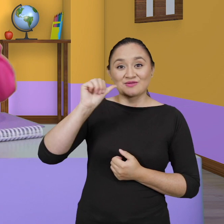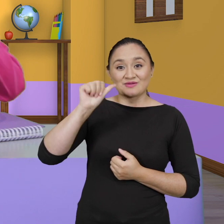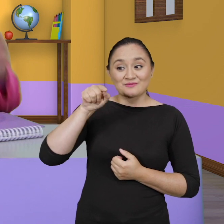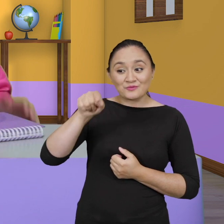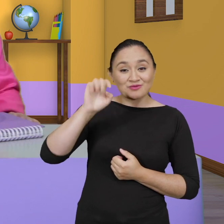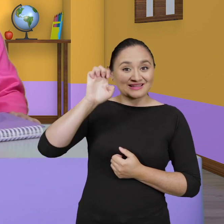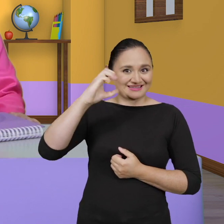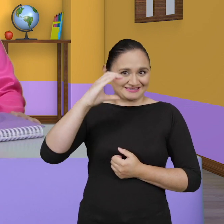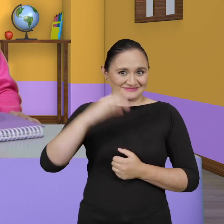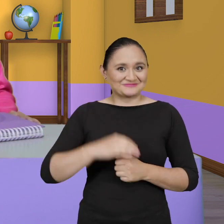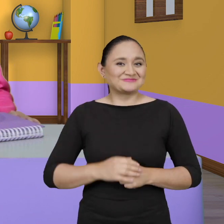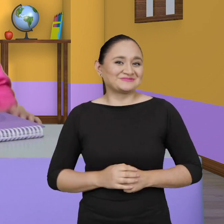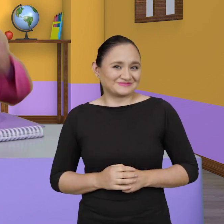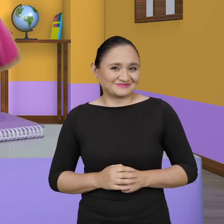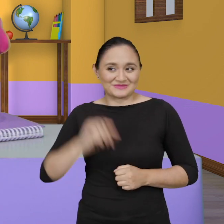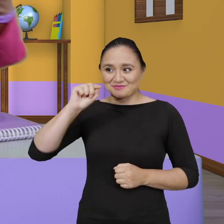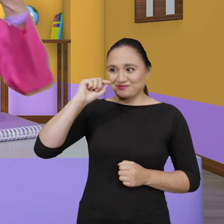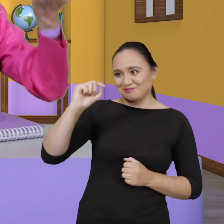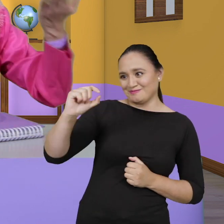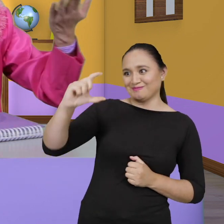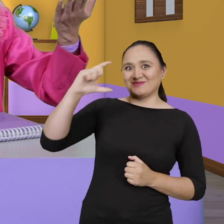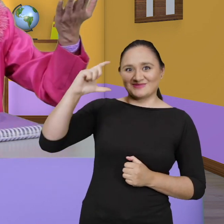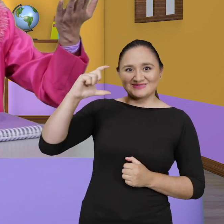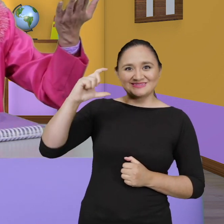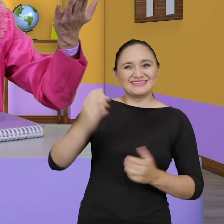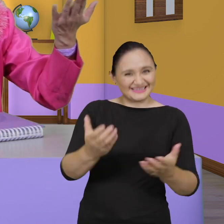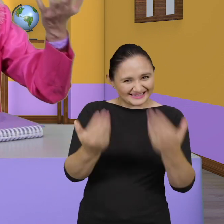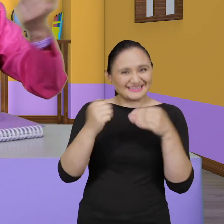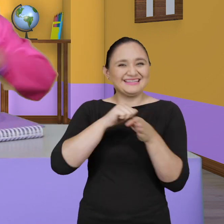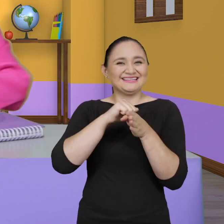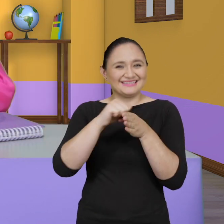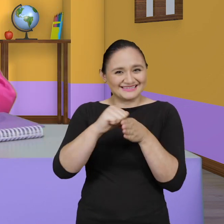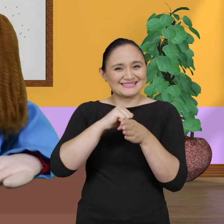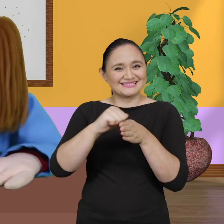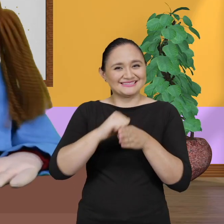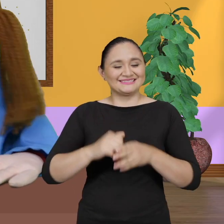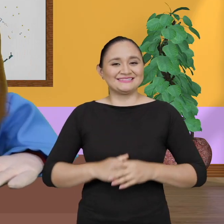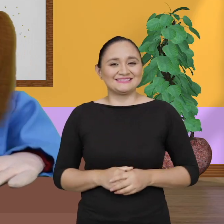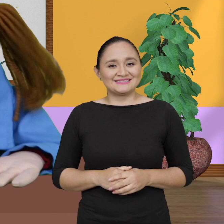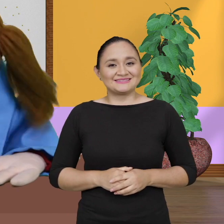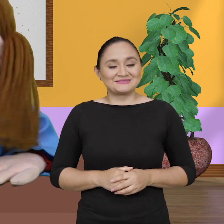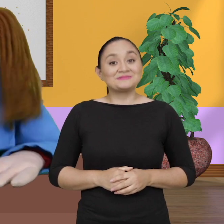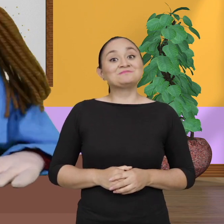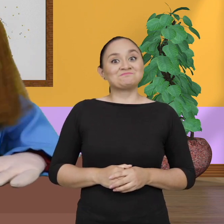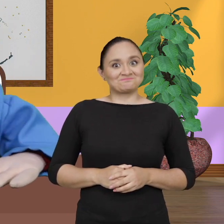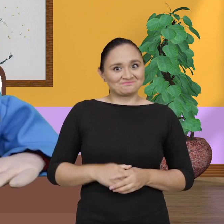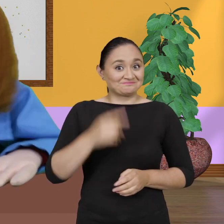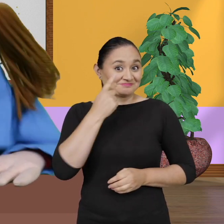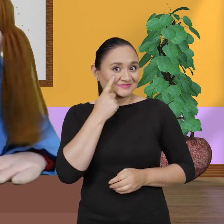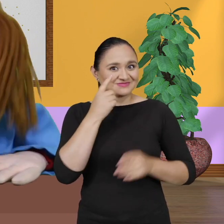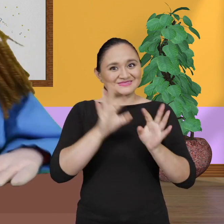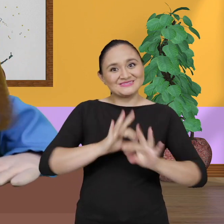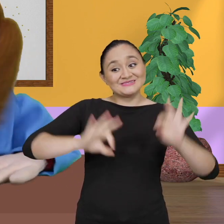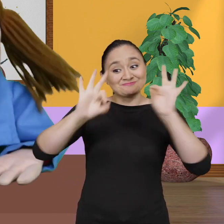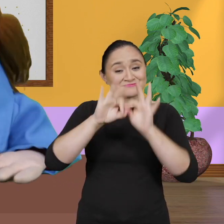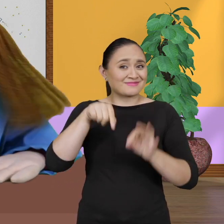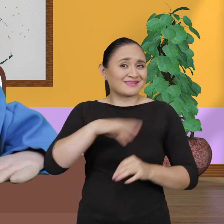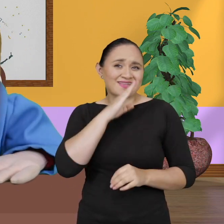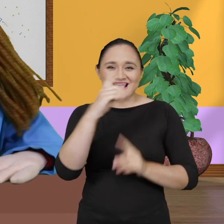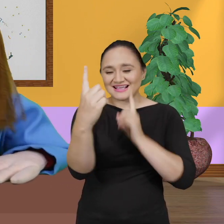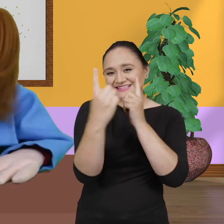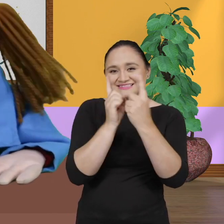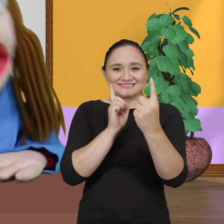www.educa.es. ¡Ya está! ¡Pónganlo en práctica! ¿Ven qué es importante? ¡Lo que